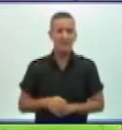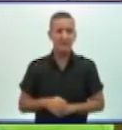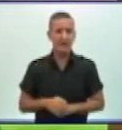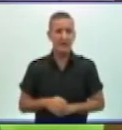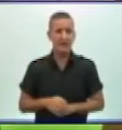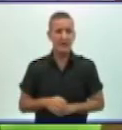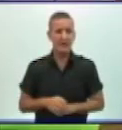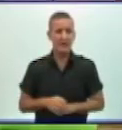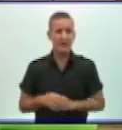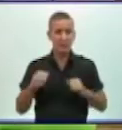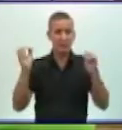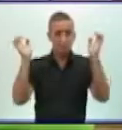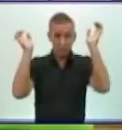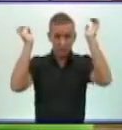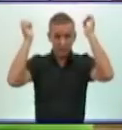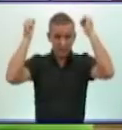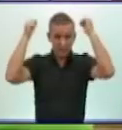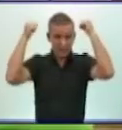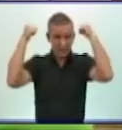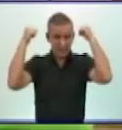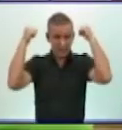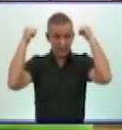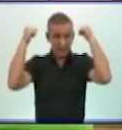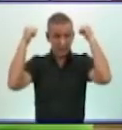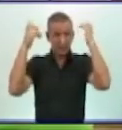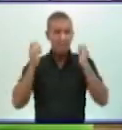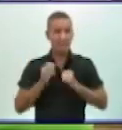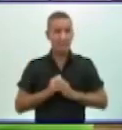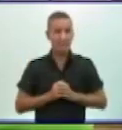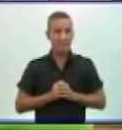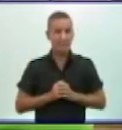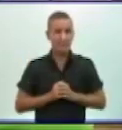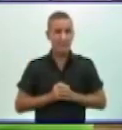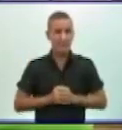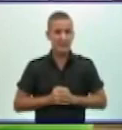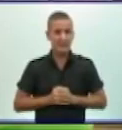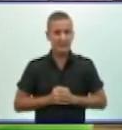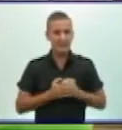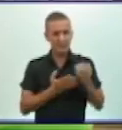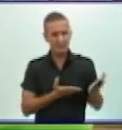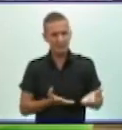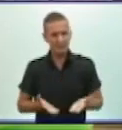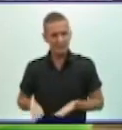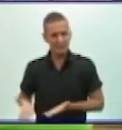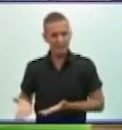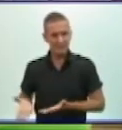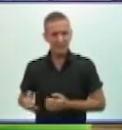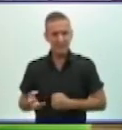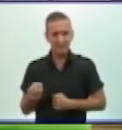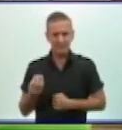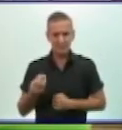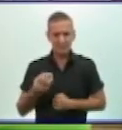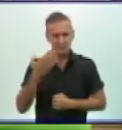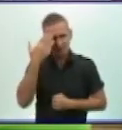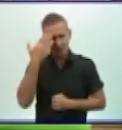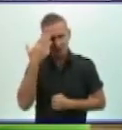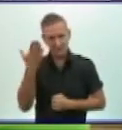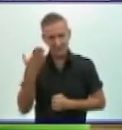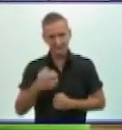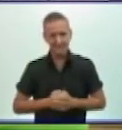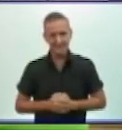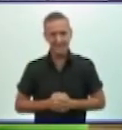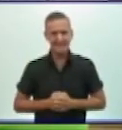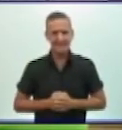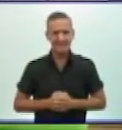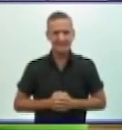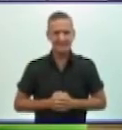histórica de la que estaremos tratando hoy, y de manera general, sobre los valores. Bienvenida, profesora. Muchas gracias. Siempre es un placer estar con ustedes